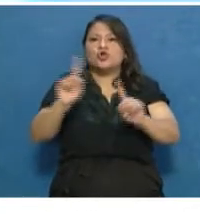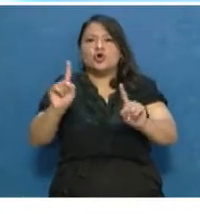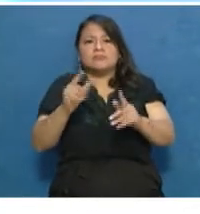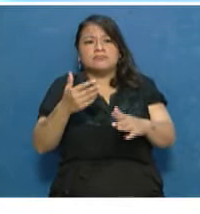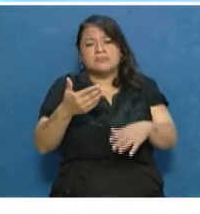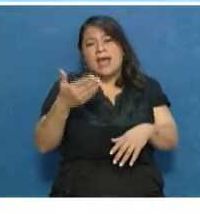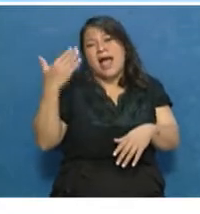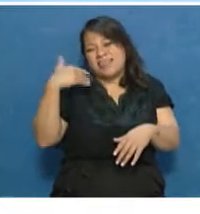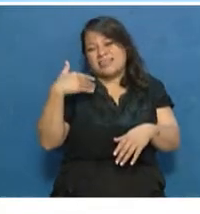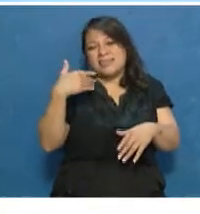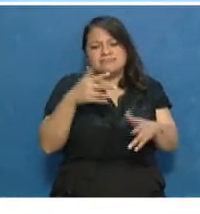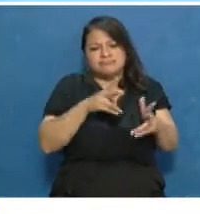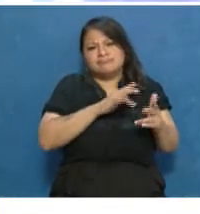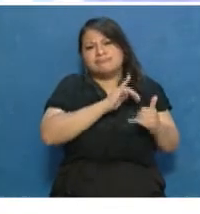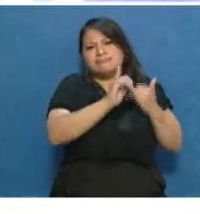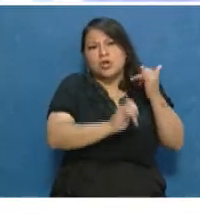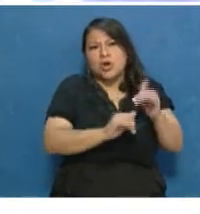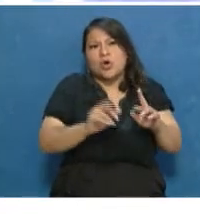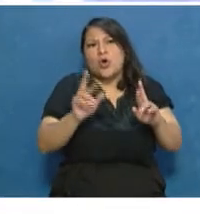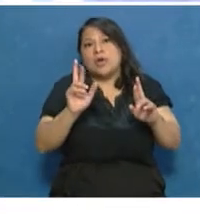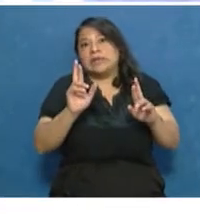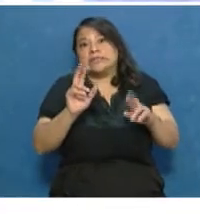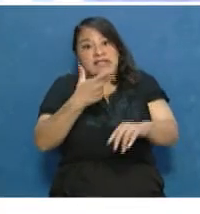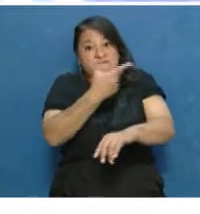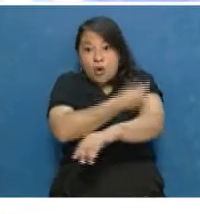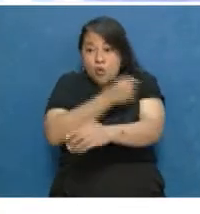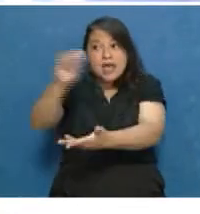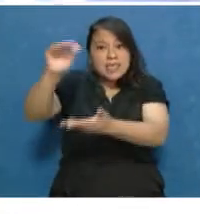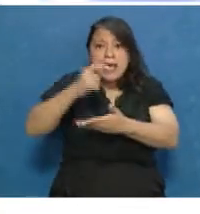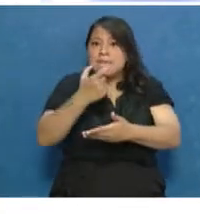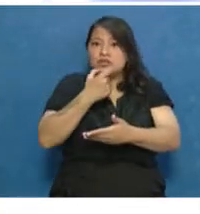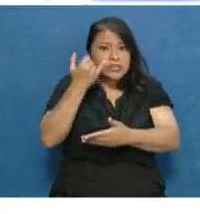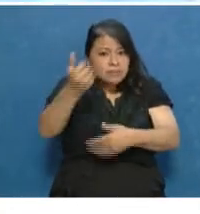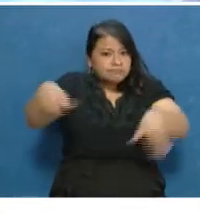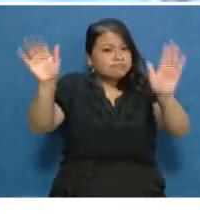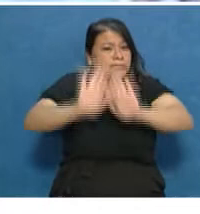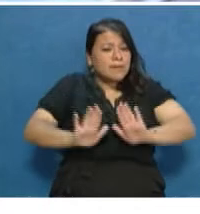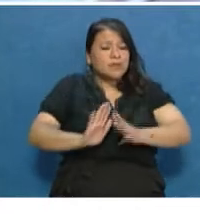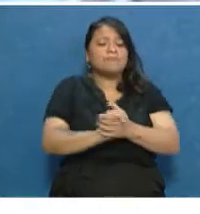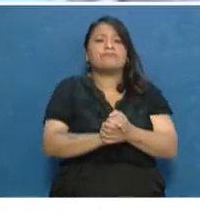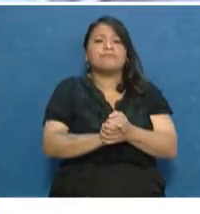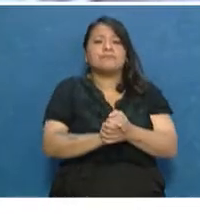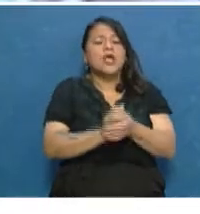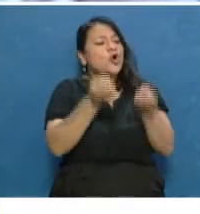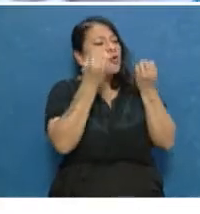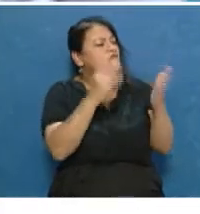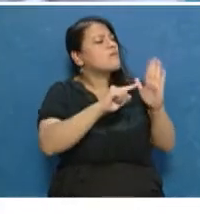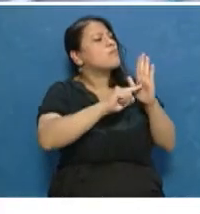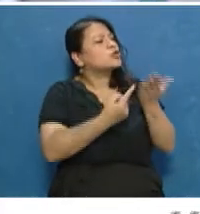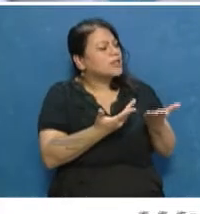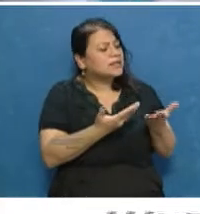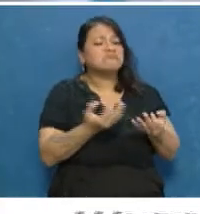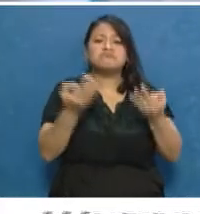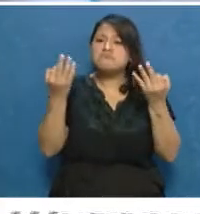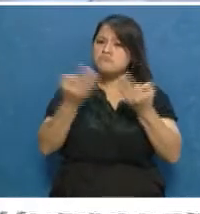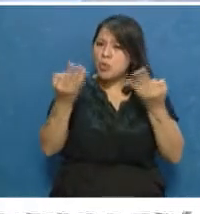cámara, estamos esperando a que llegue. Llega, Mendoza está absolutamente preparada. ¿Qué fue en Buenos Aires, gobernador? Bueno, bien, tuve una